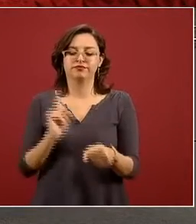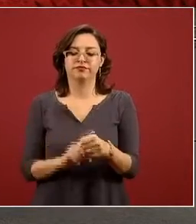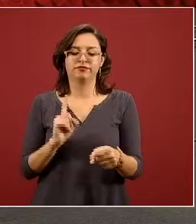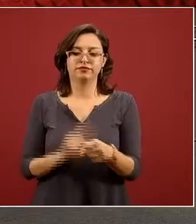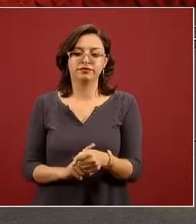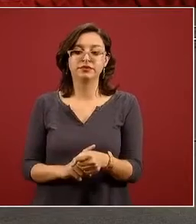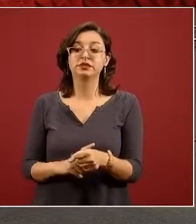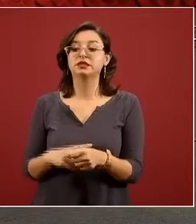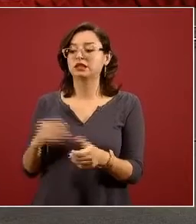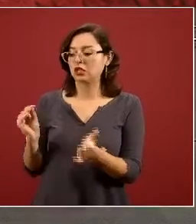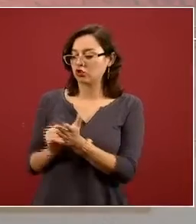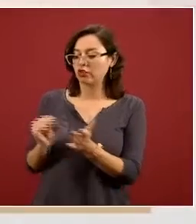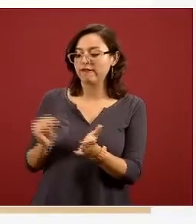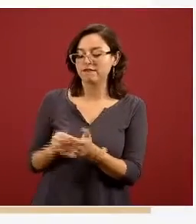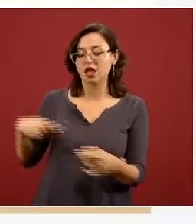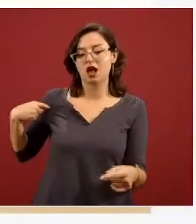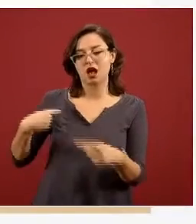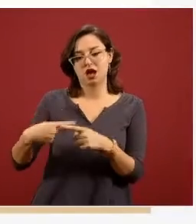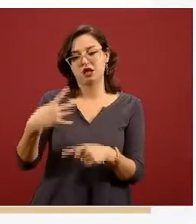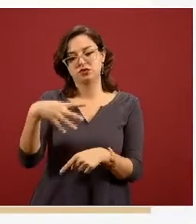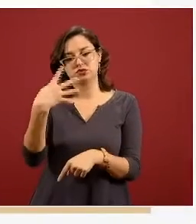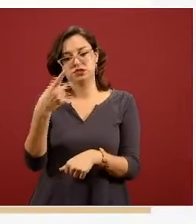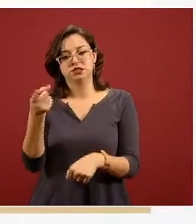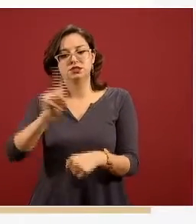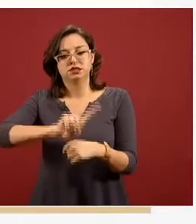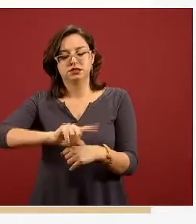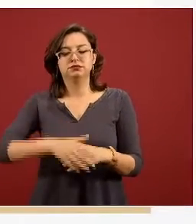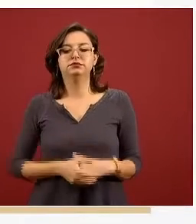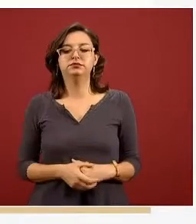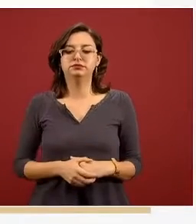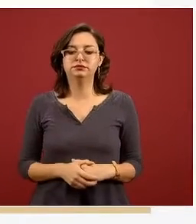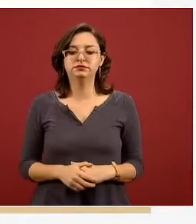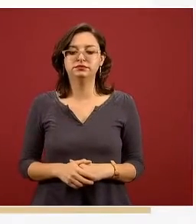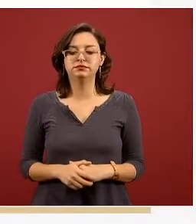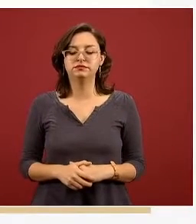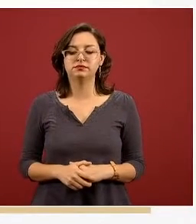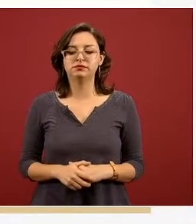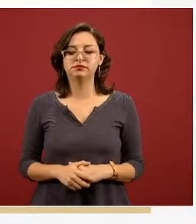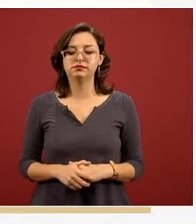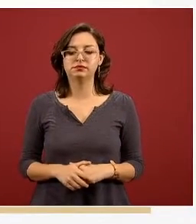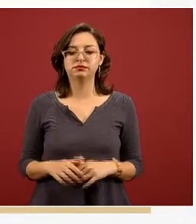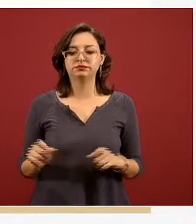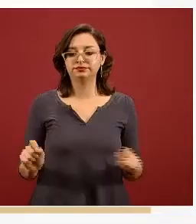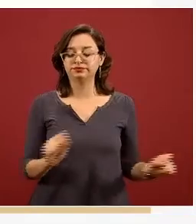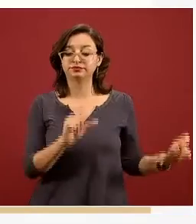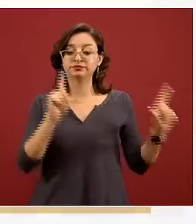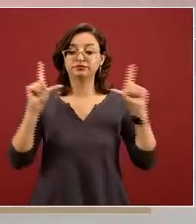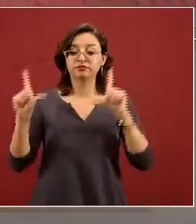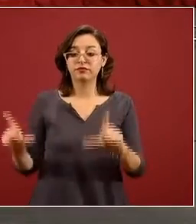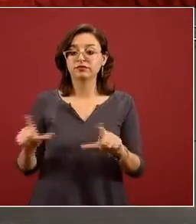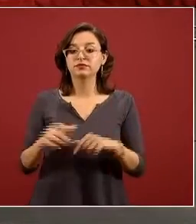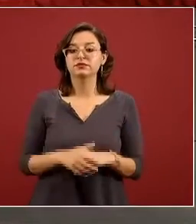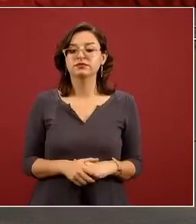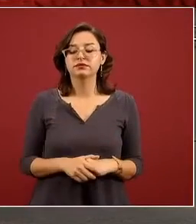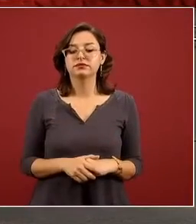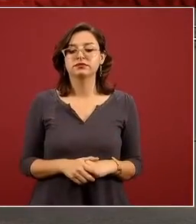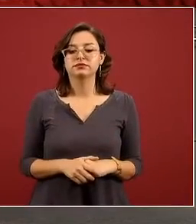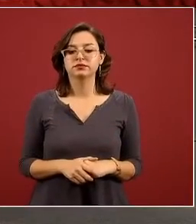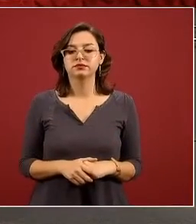reciente activa en el país. En la siguiente diapositiva, ahora sí nos vamos a las tasas de incidencia acumulada y también